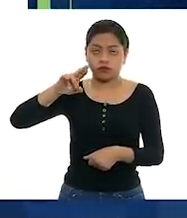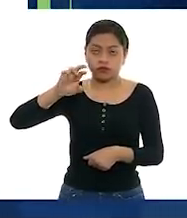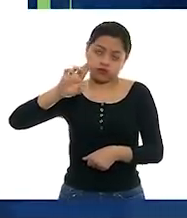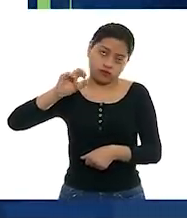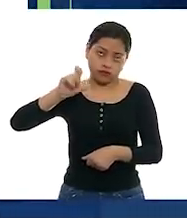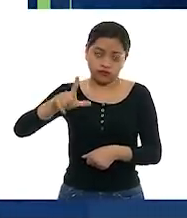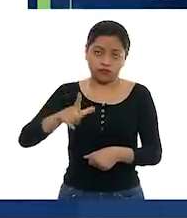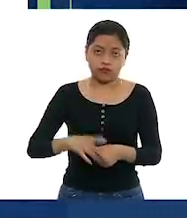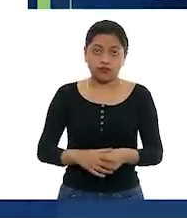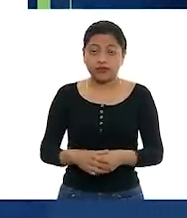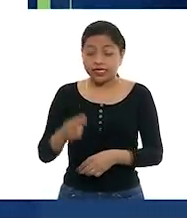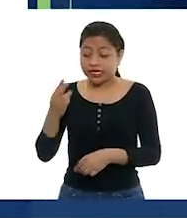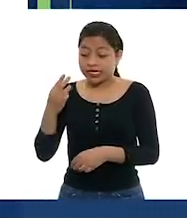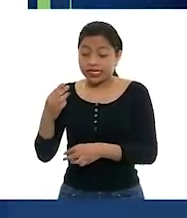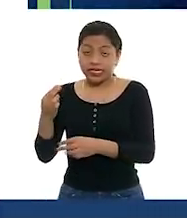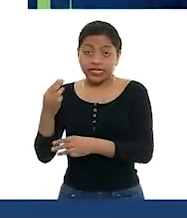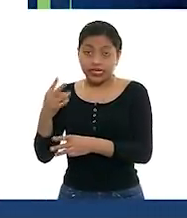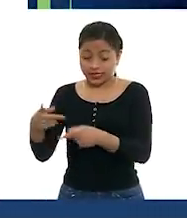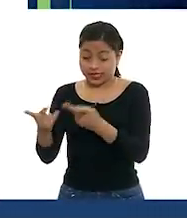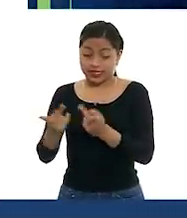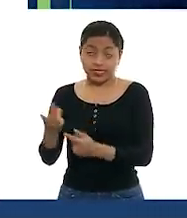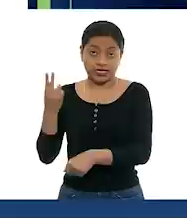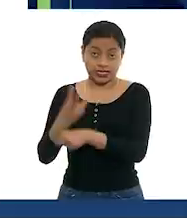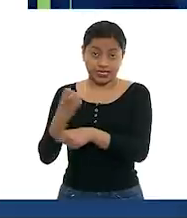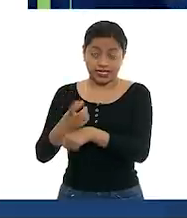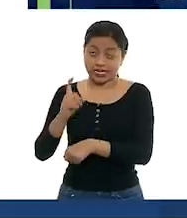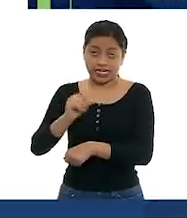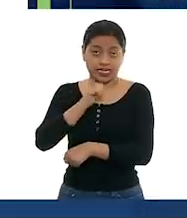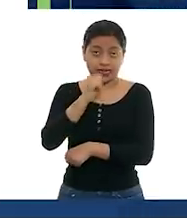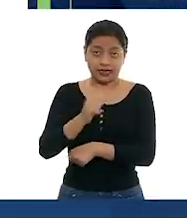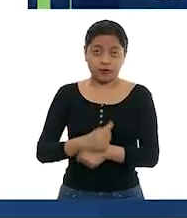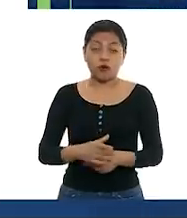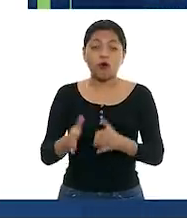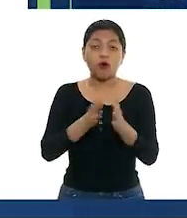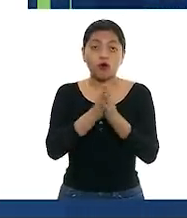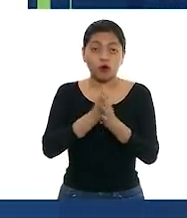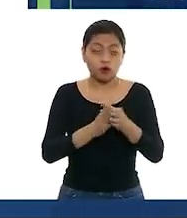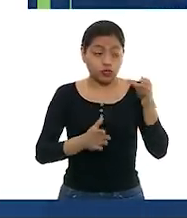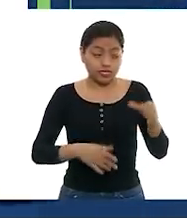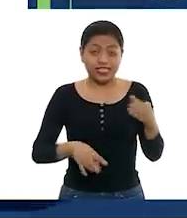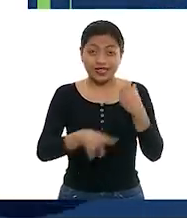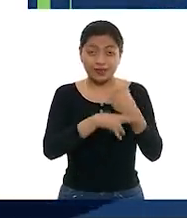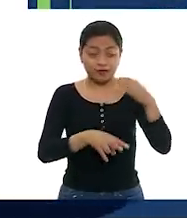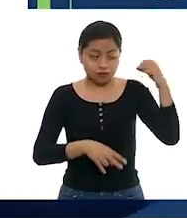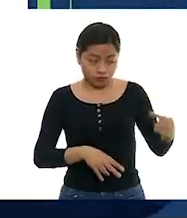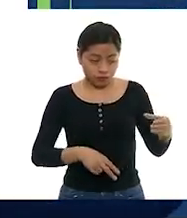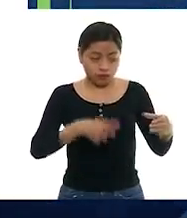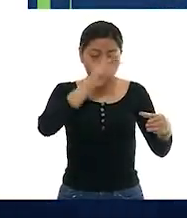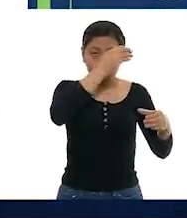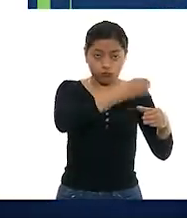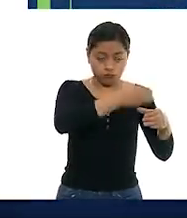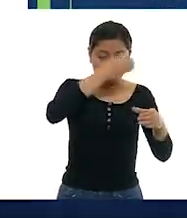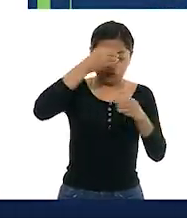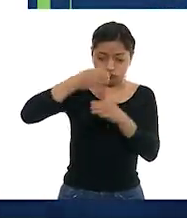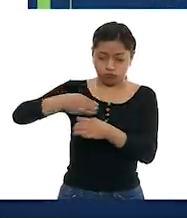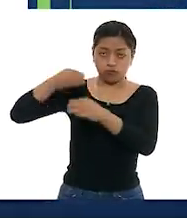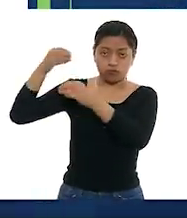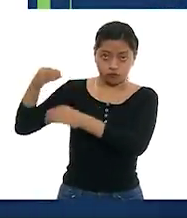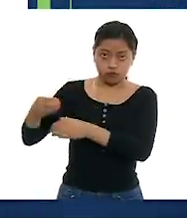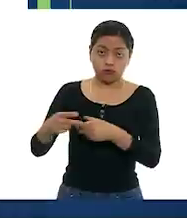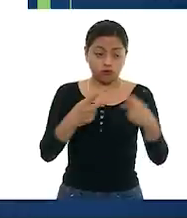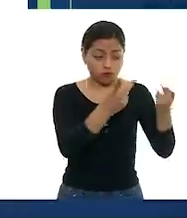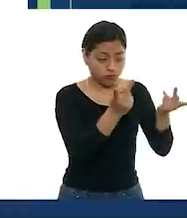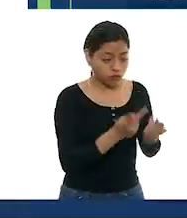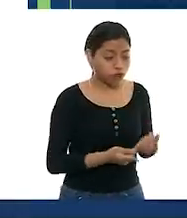lo dejaremos sin agua. Colocaremos un chocolate encima de cada vaso pequeño. En los platos 1